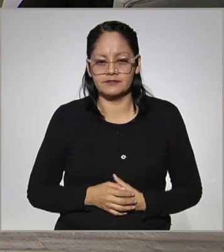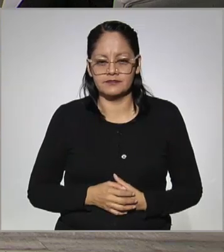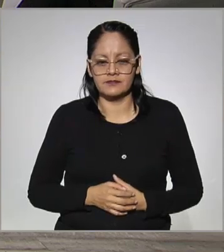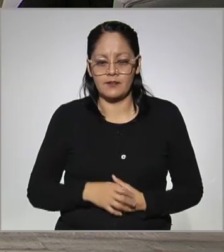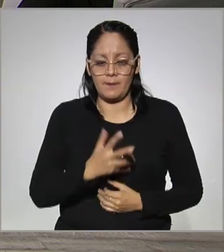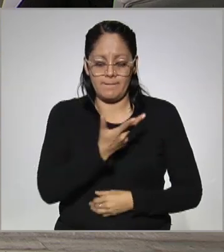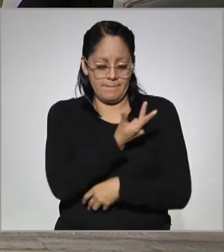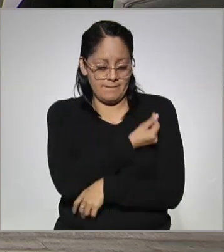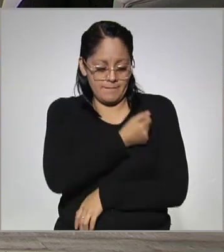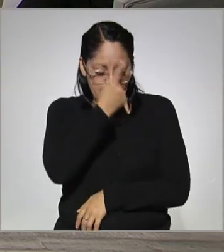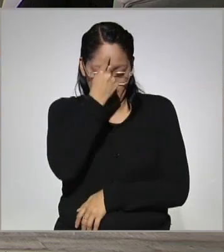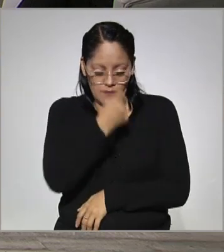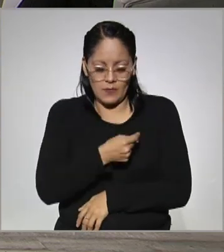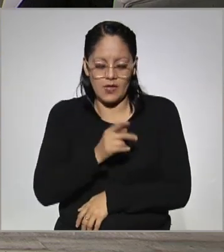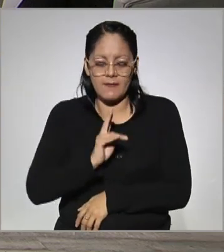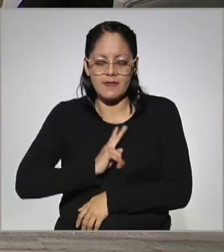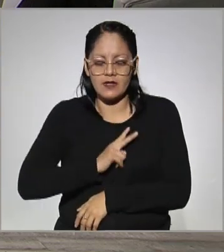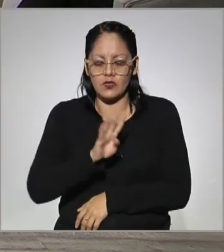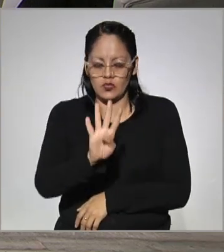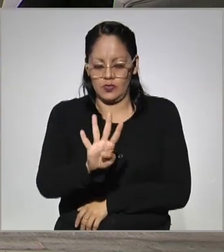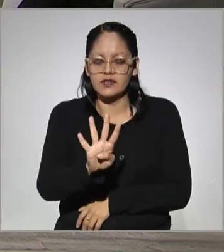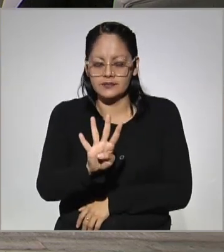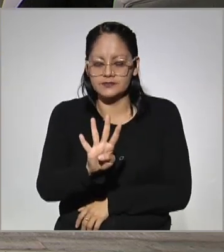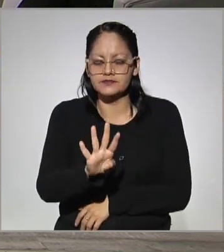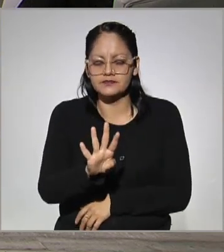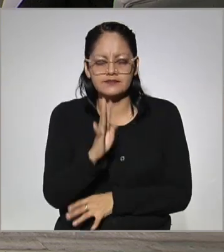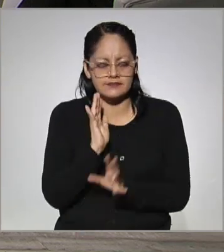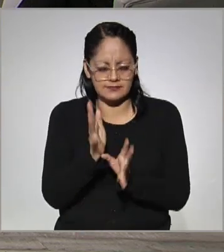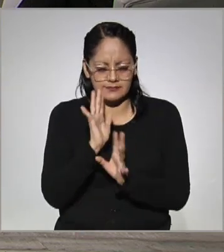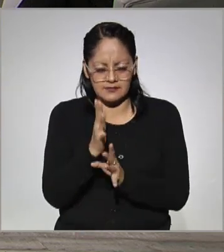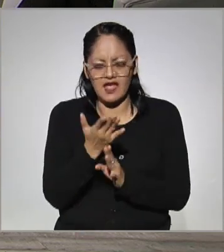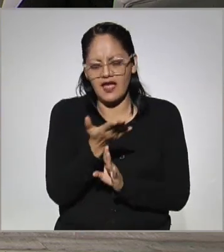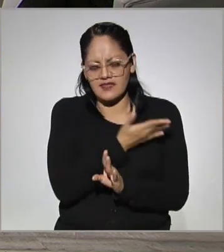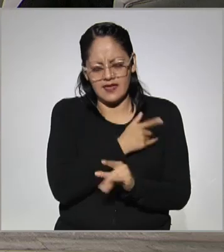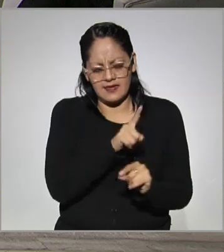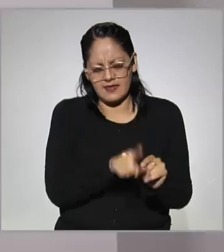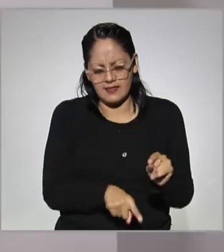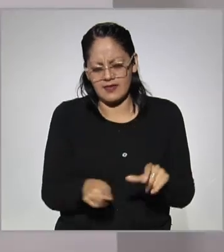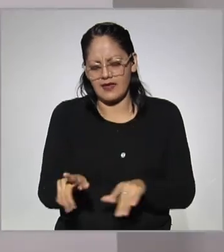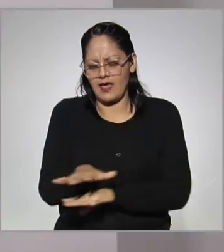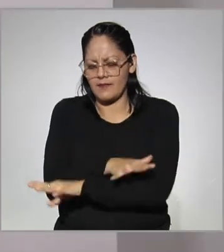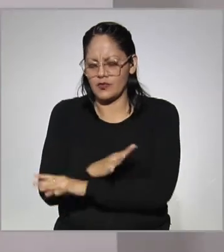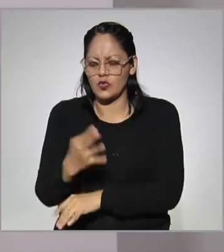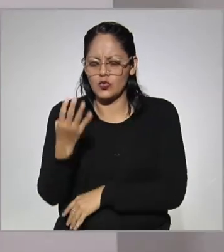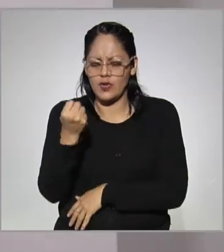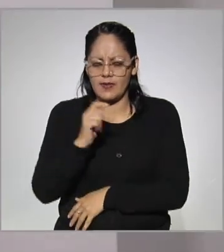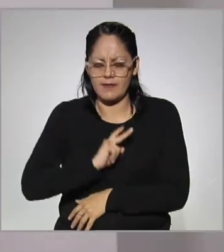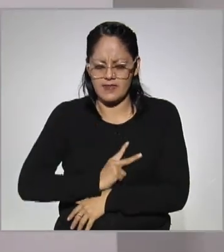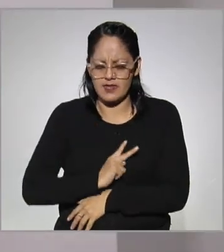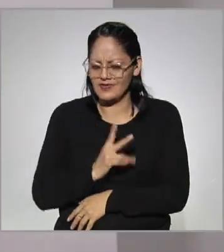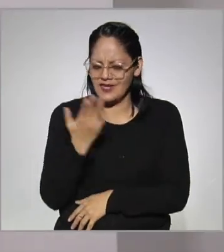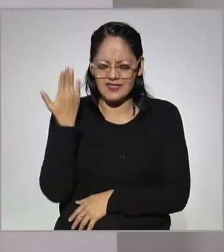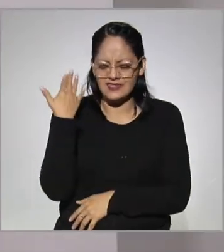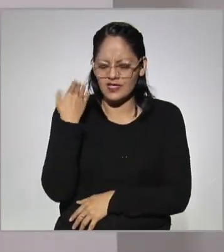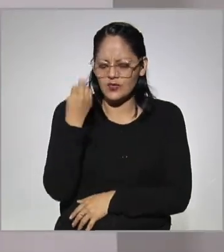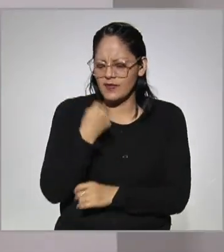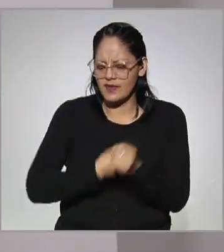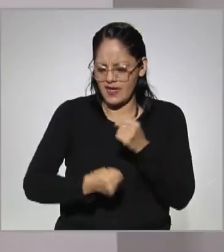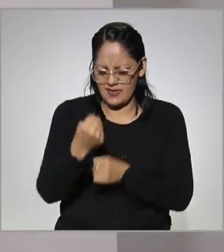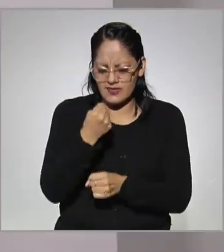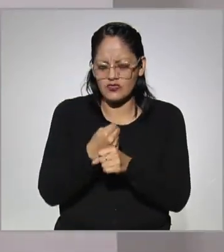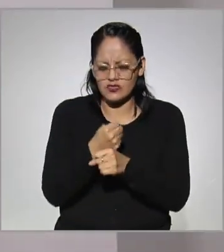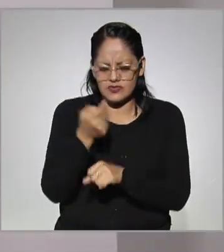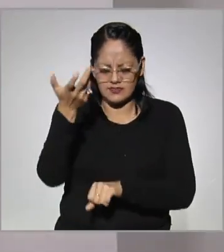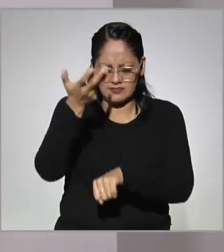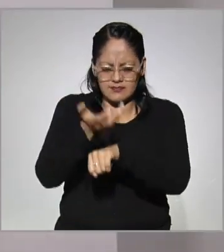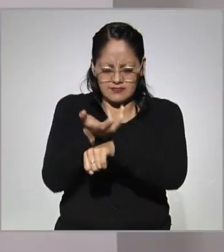La vacuna para 4 virus, ¿no? Que es la que ya va a ser desplazada por la que llegó de 9 virus. La de 9 virus salió hace 9 años precisamente en